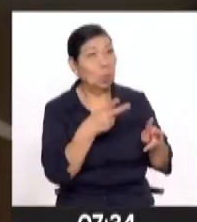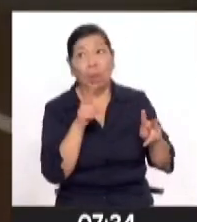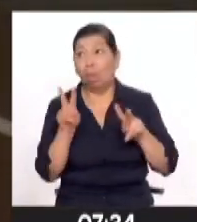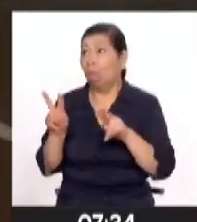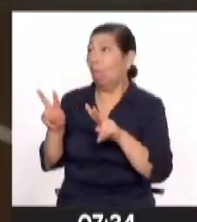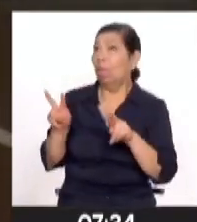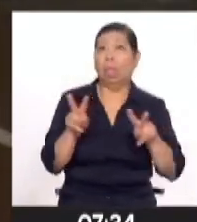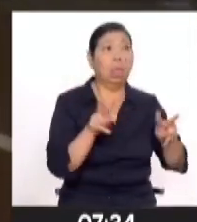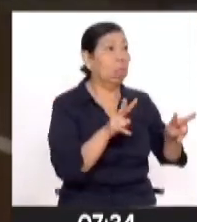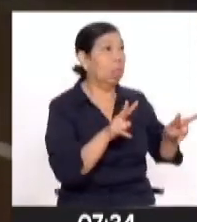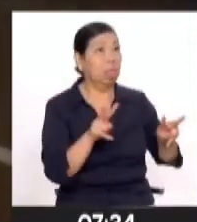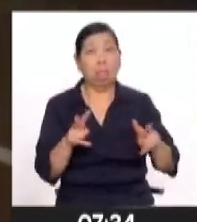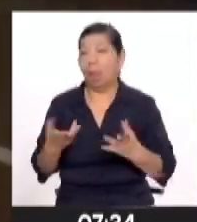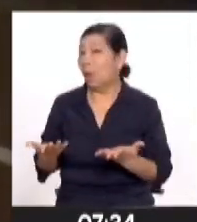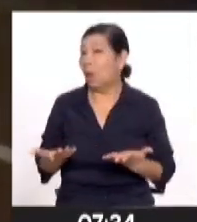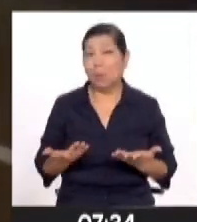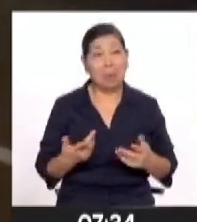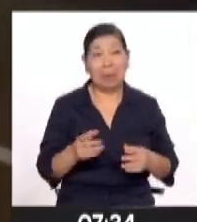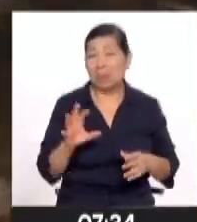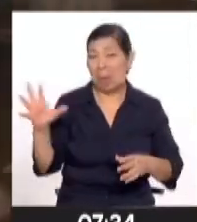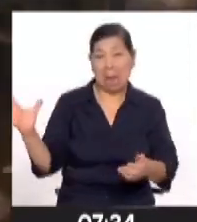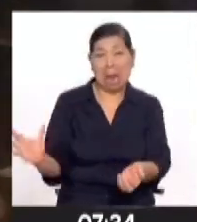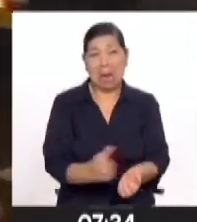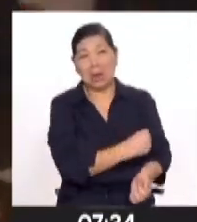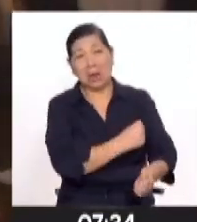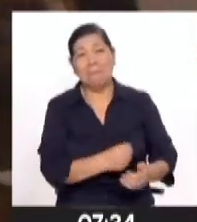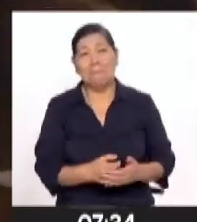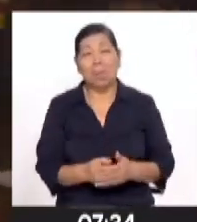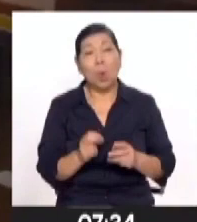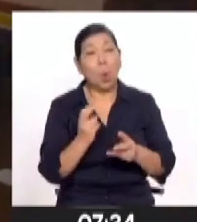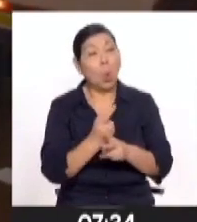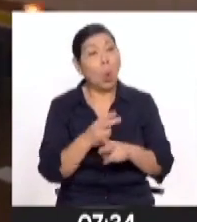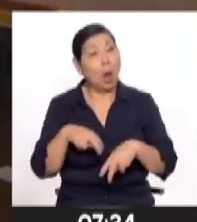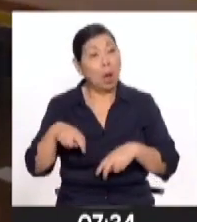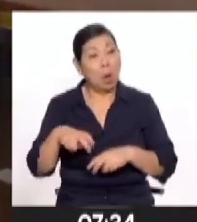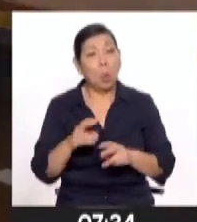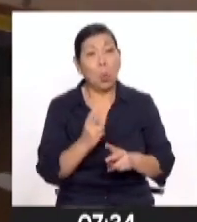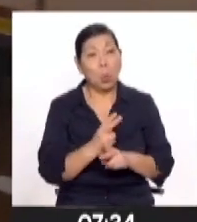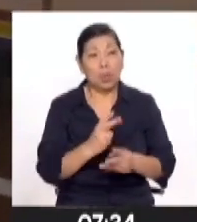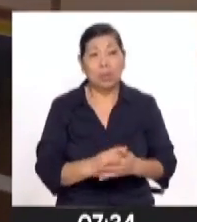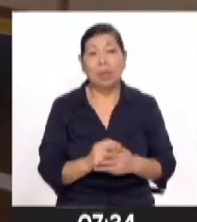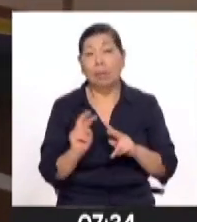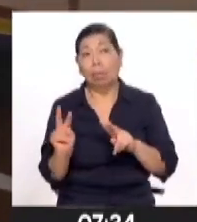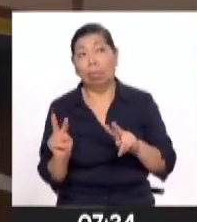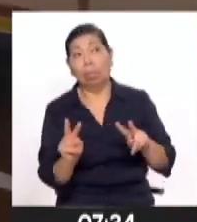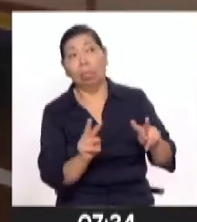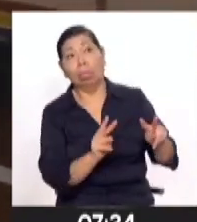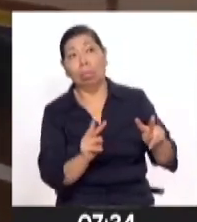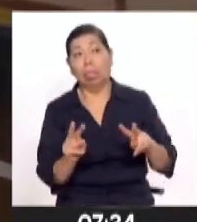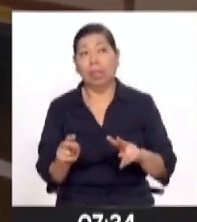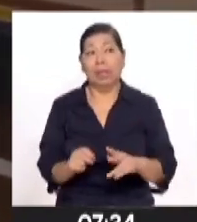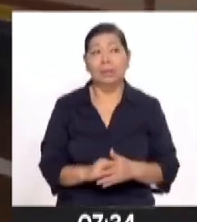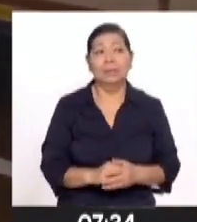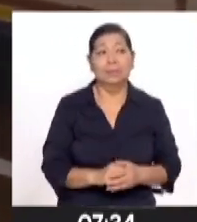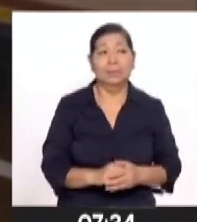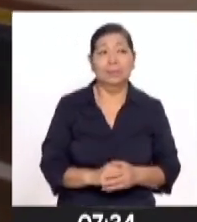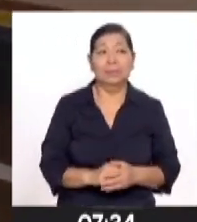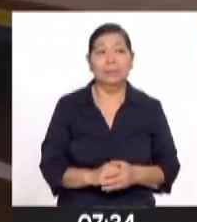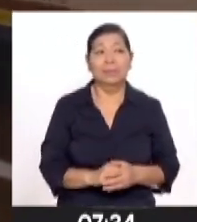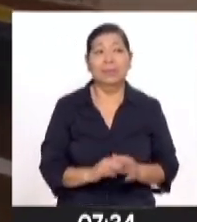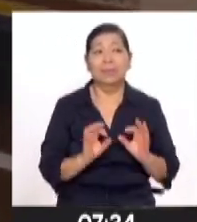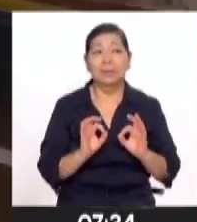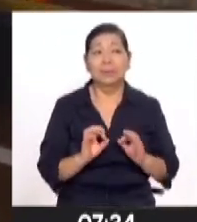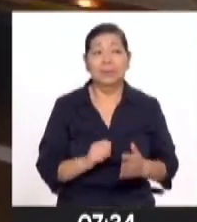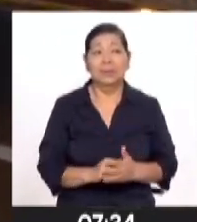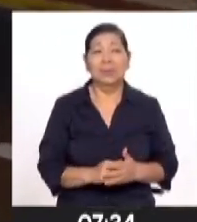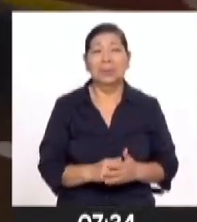expectativa. Si no, si no te jalan. Si no te jalan. Hay que andar con cuidado, mirando la... Sí. Acá